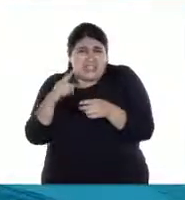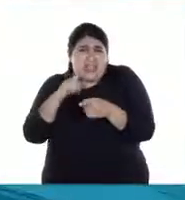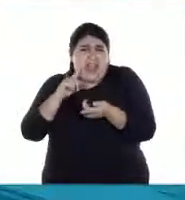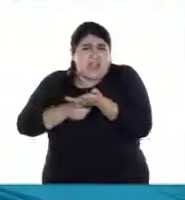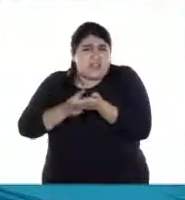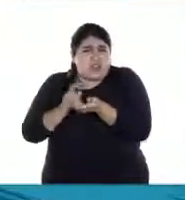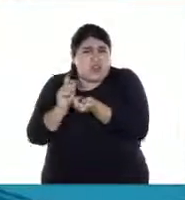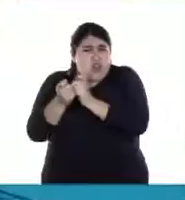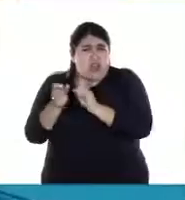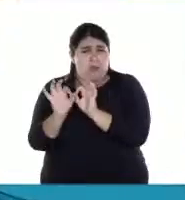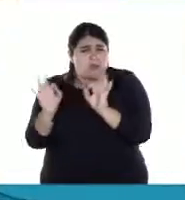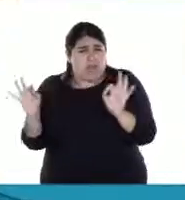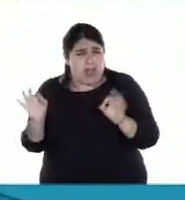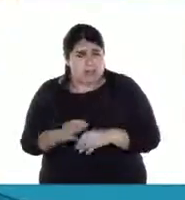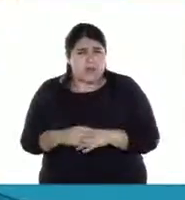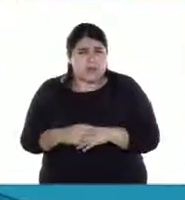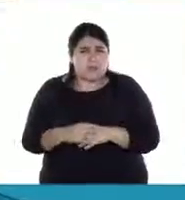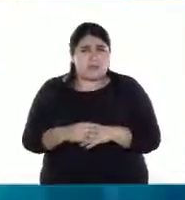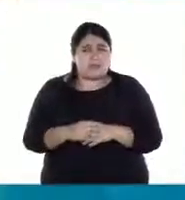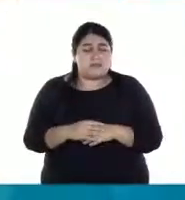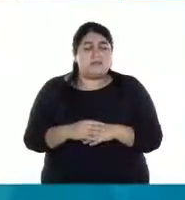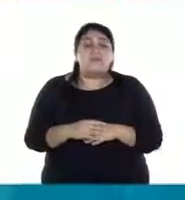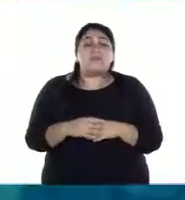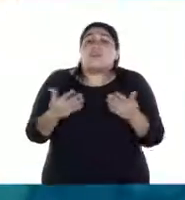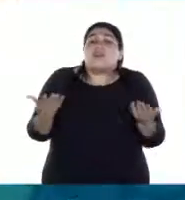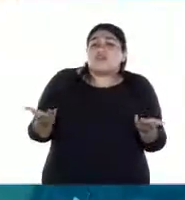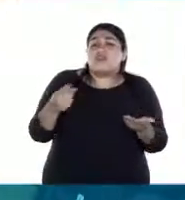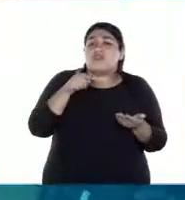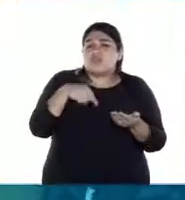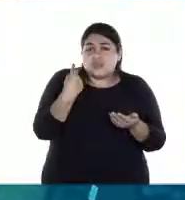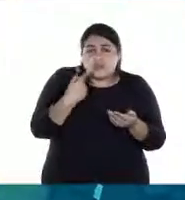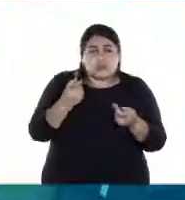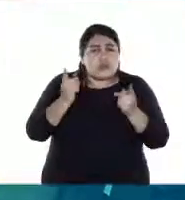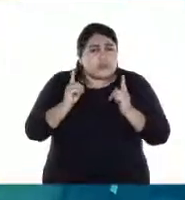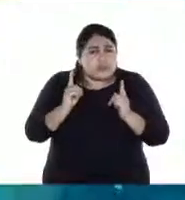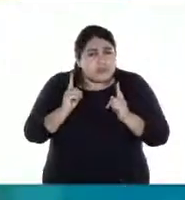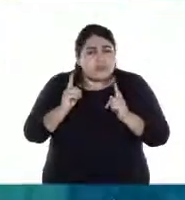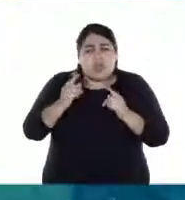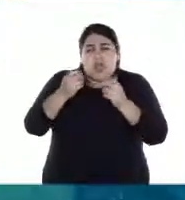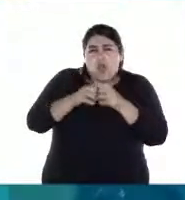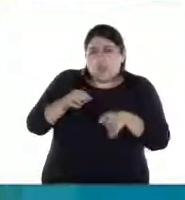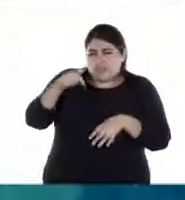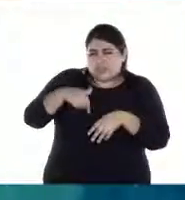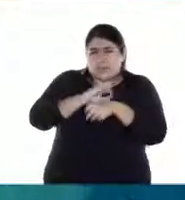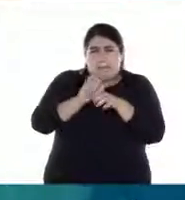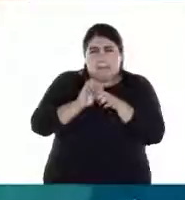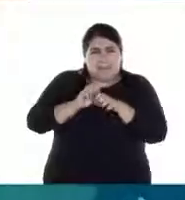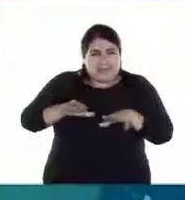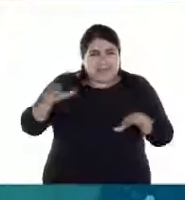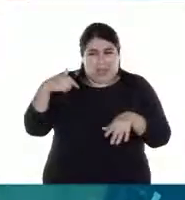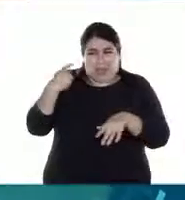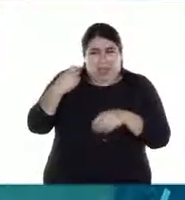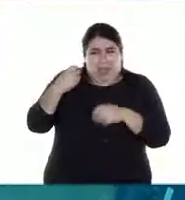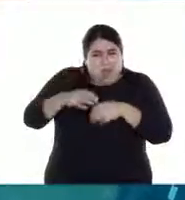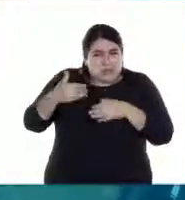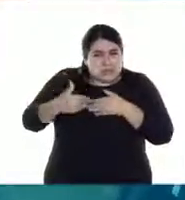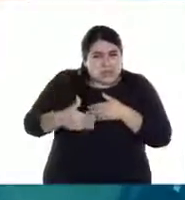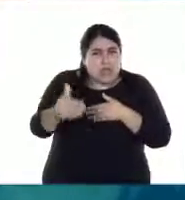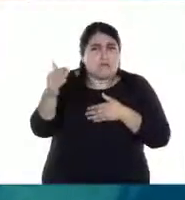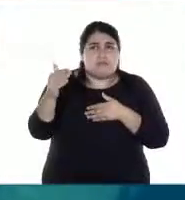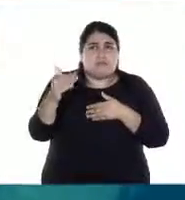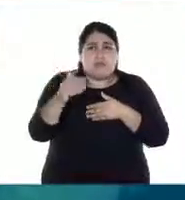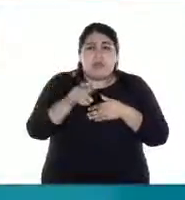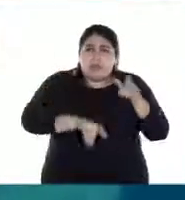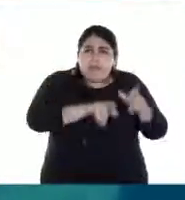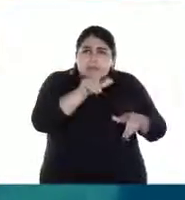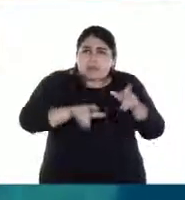laboratorios van a hacer gracias a esta ley. Como venimos sosteniendo desde el inicio de esta pandemia, no podemos permitir que la vida de millones de